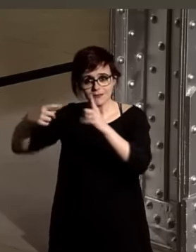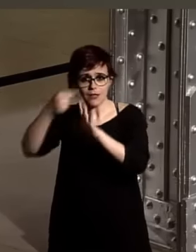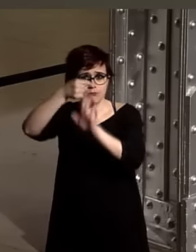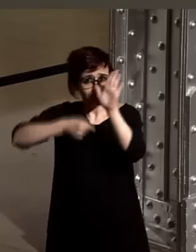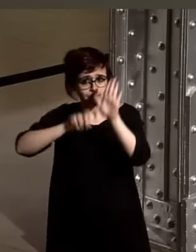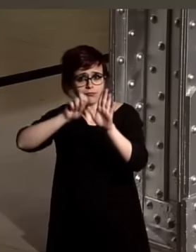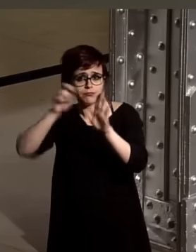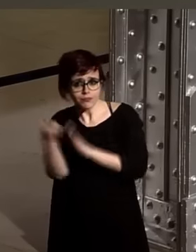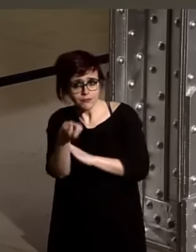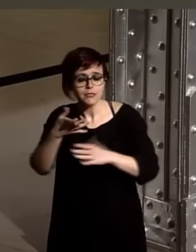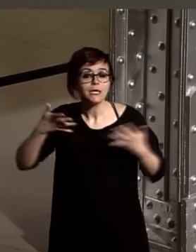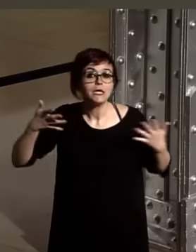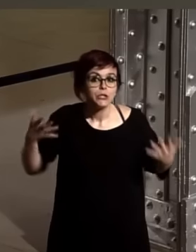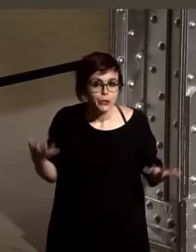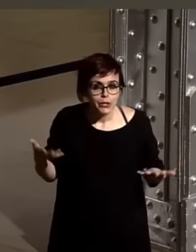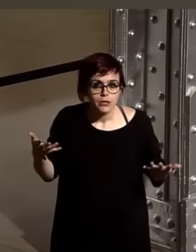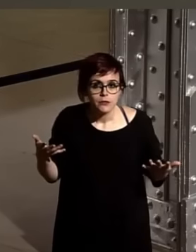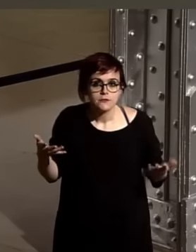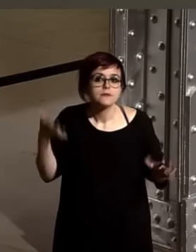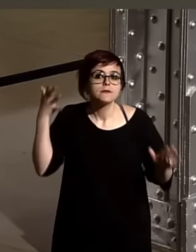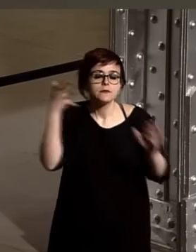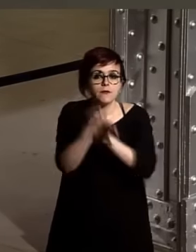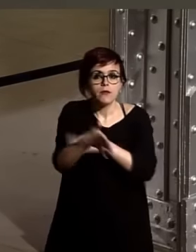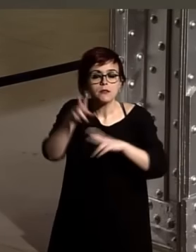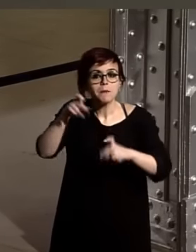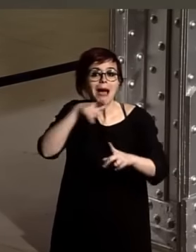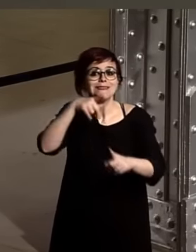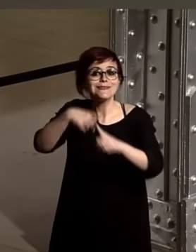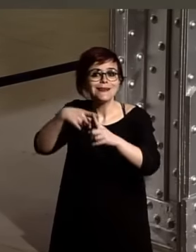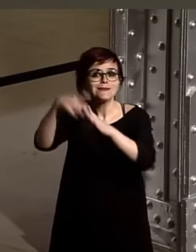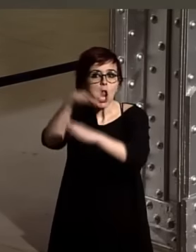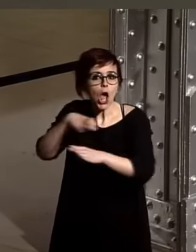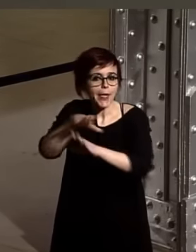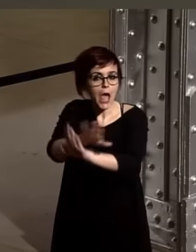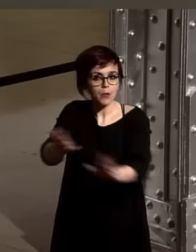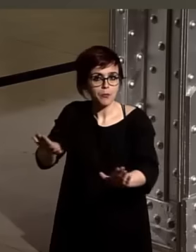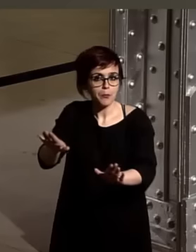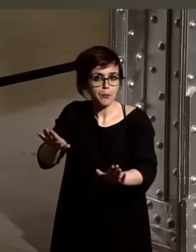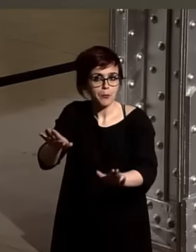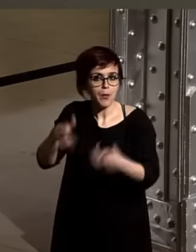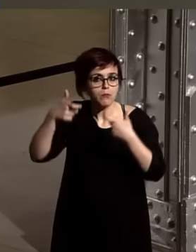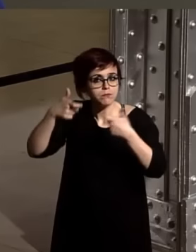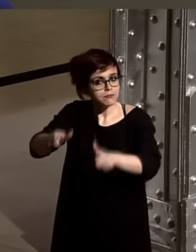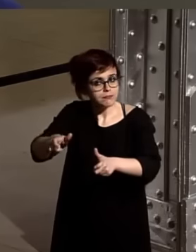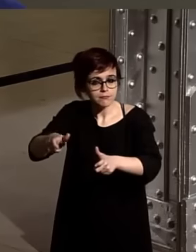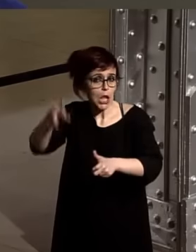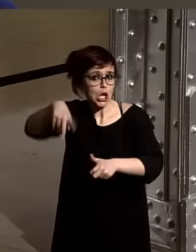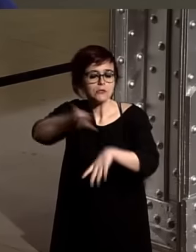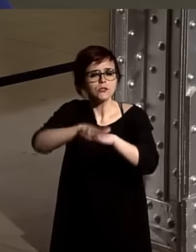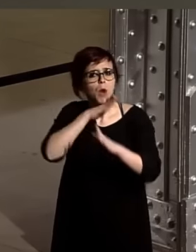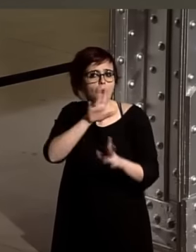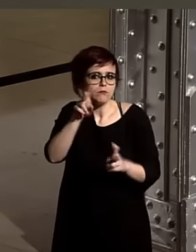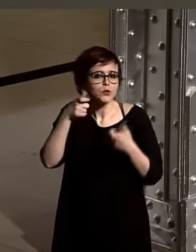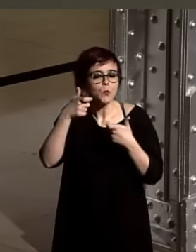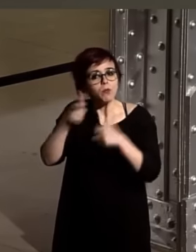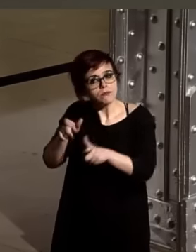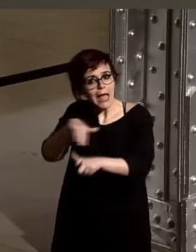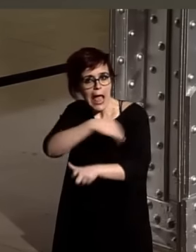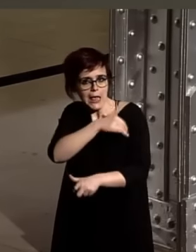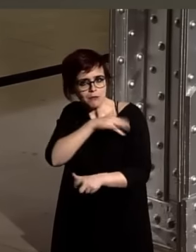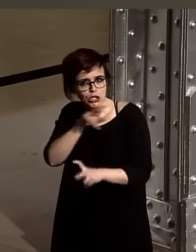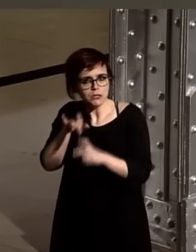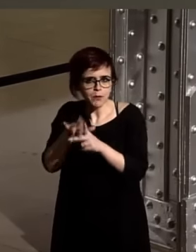multidimensional y no es una disciplina sexología sexología es es una una parte académica del